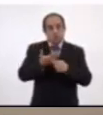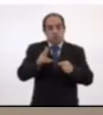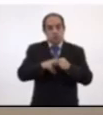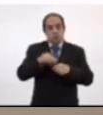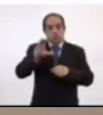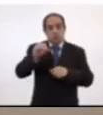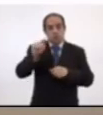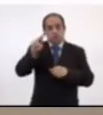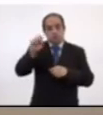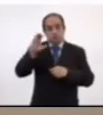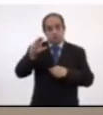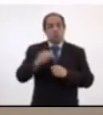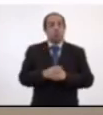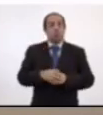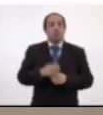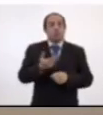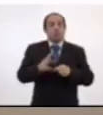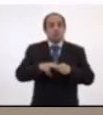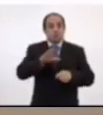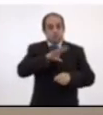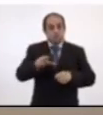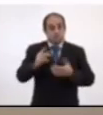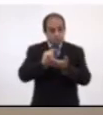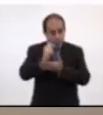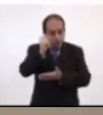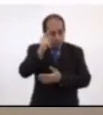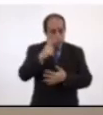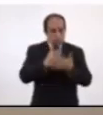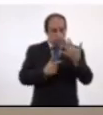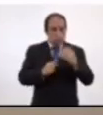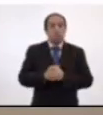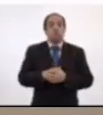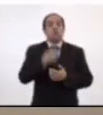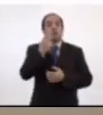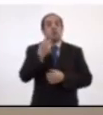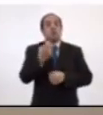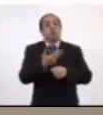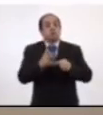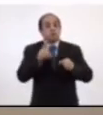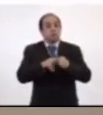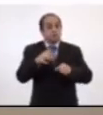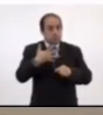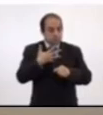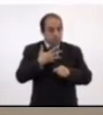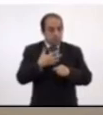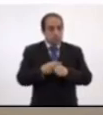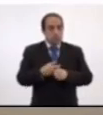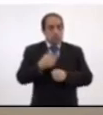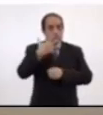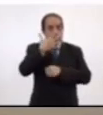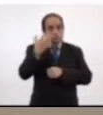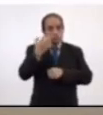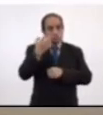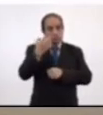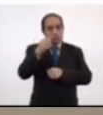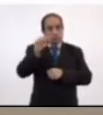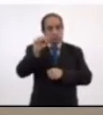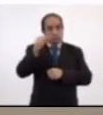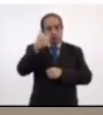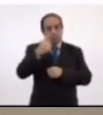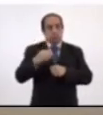conocido como La Pastora, y el Hospital General Tláhuac. En conjunto, estos hospitales tenemos 566